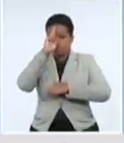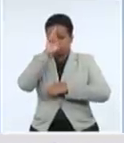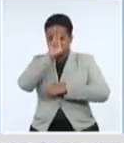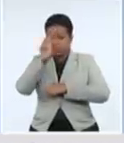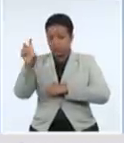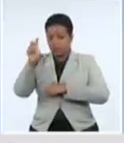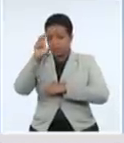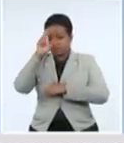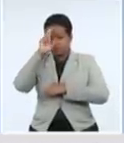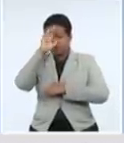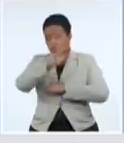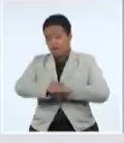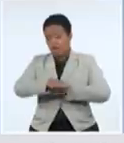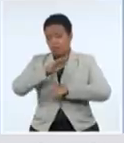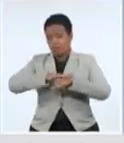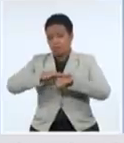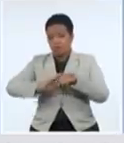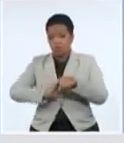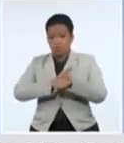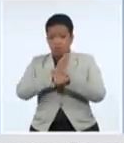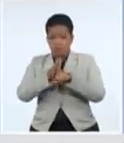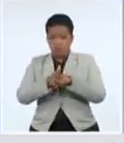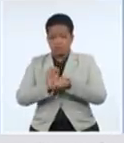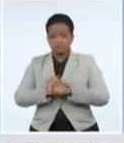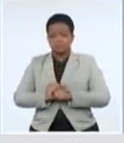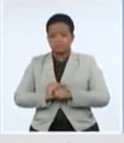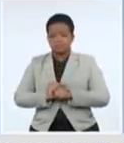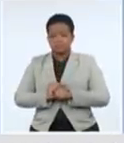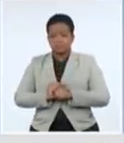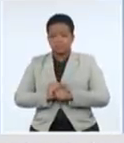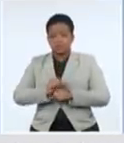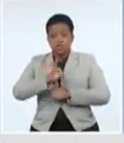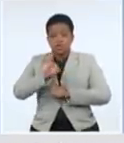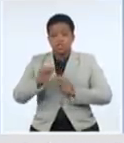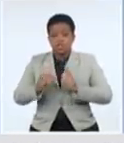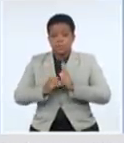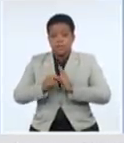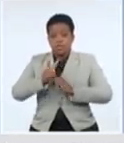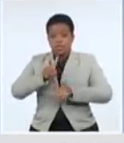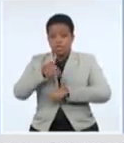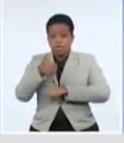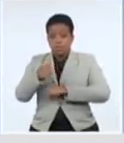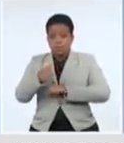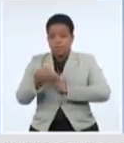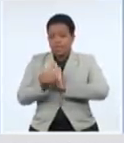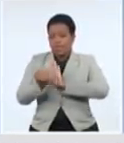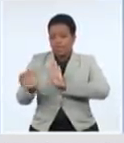la COVID-19, 8.210 sospechosos,